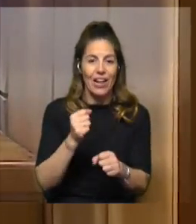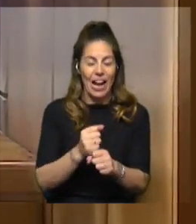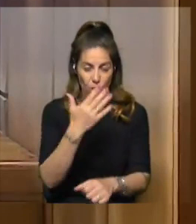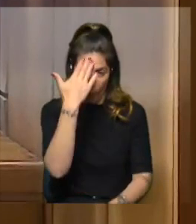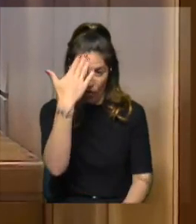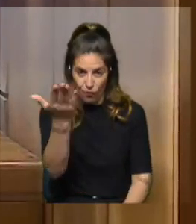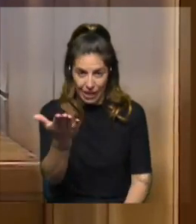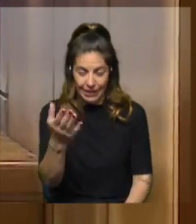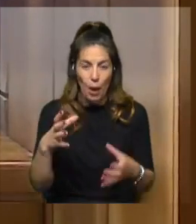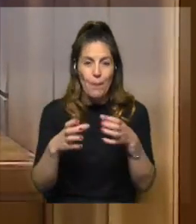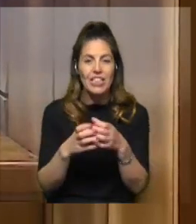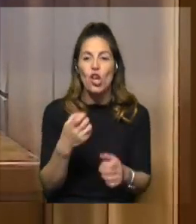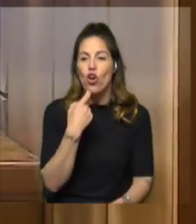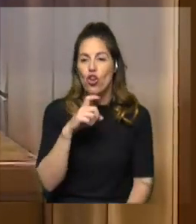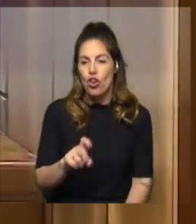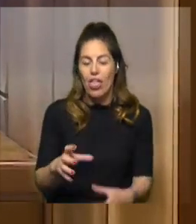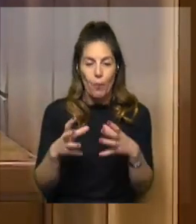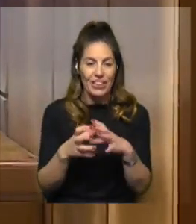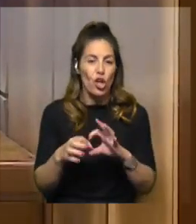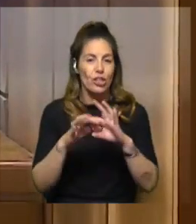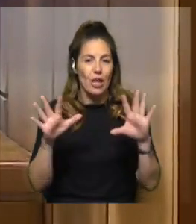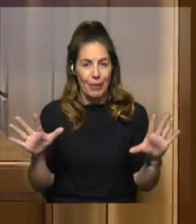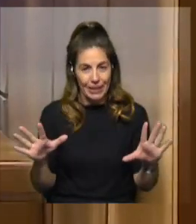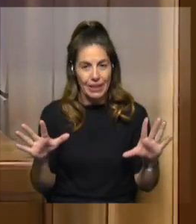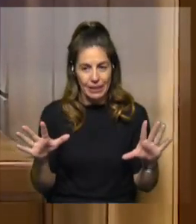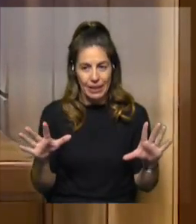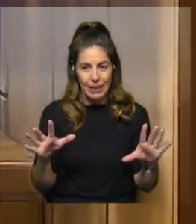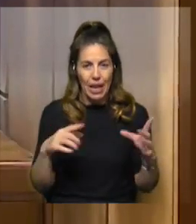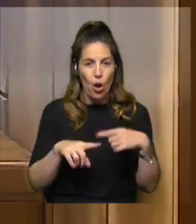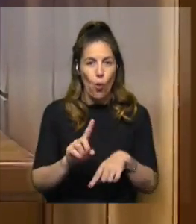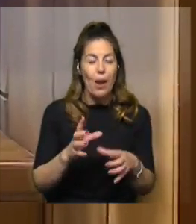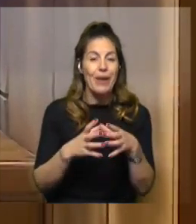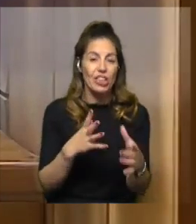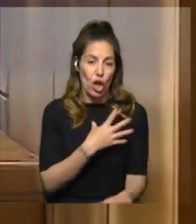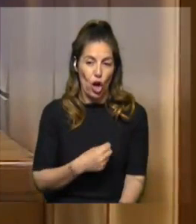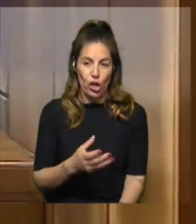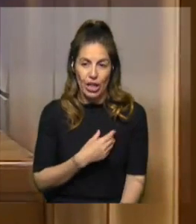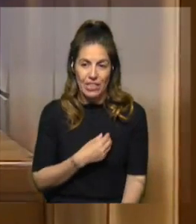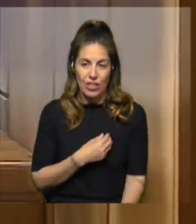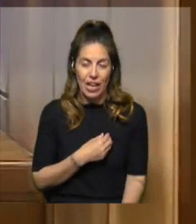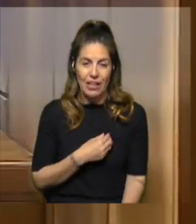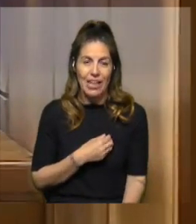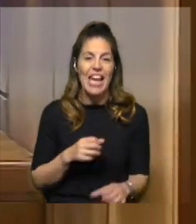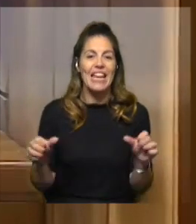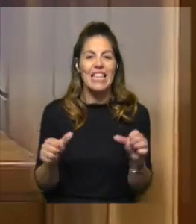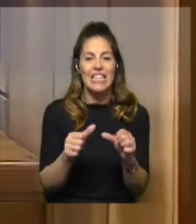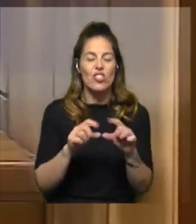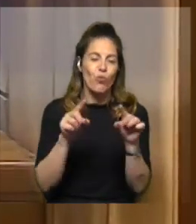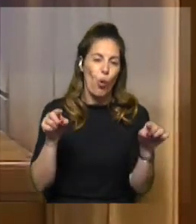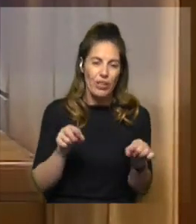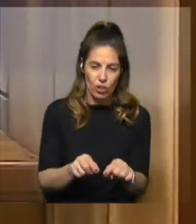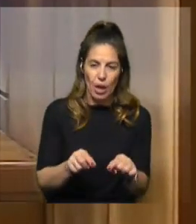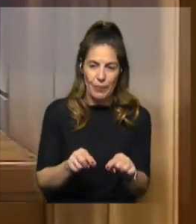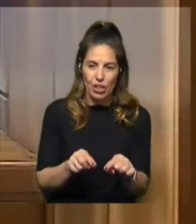Frente Amplio, el Partido Colorado y el Partido Independiente, al cual el Partido Nacional hizo una serie de